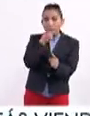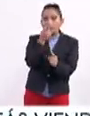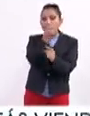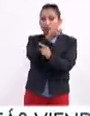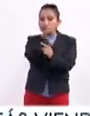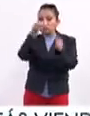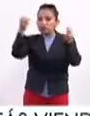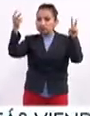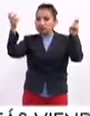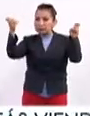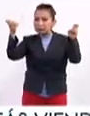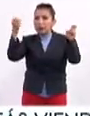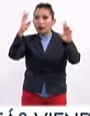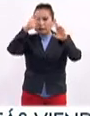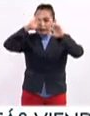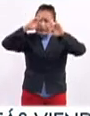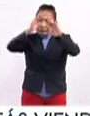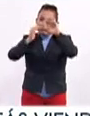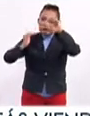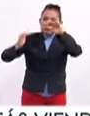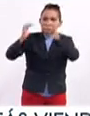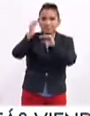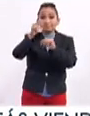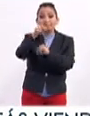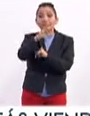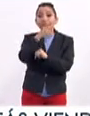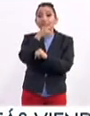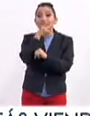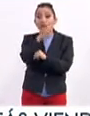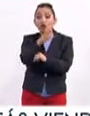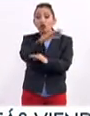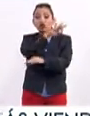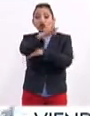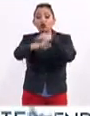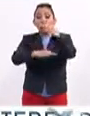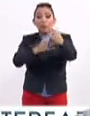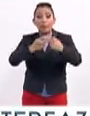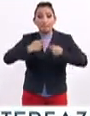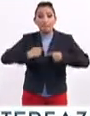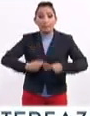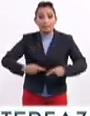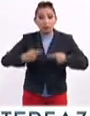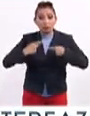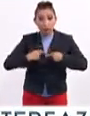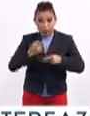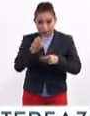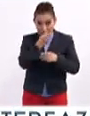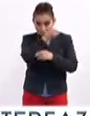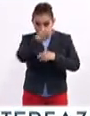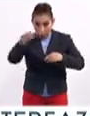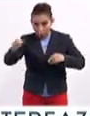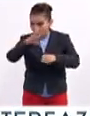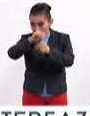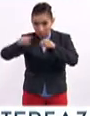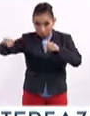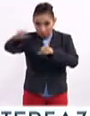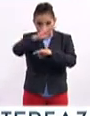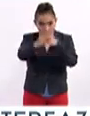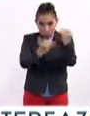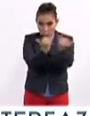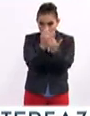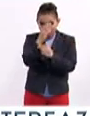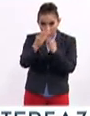una frase casi sacramental. Y dice, toda persona. Y ese término es universal e